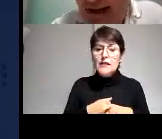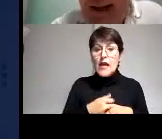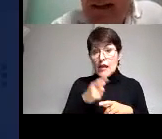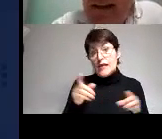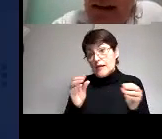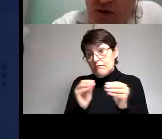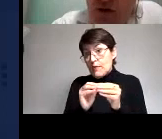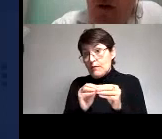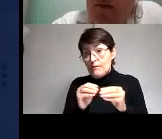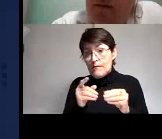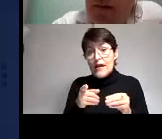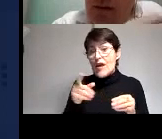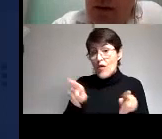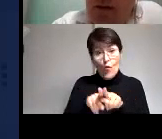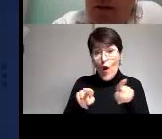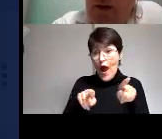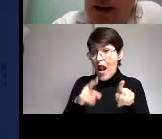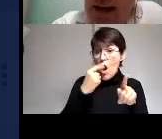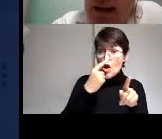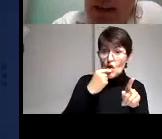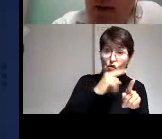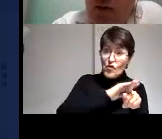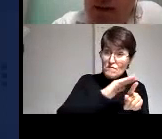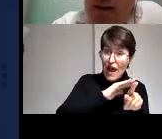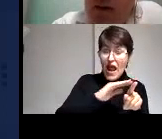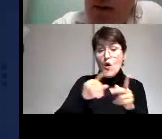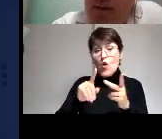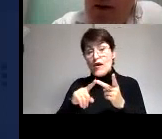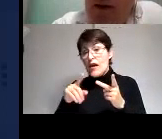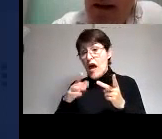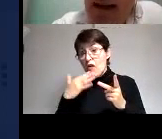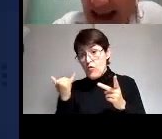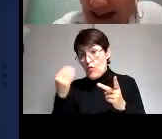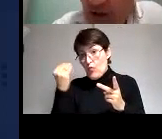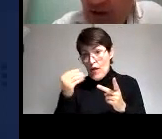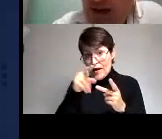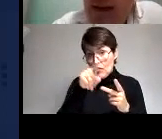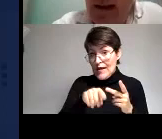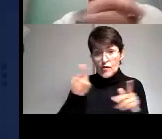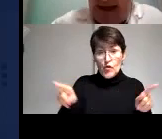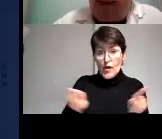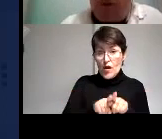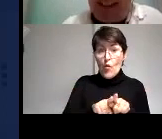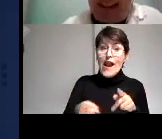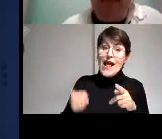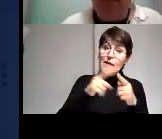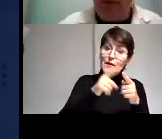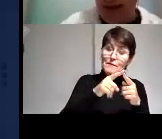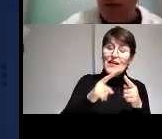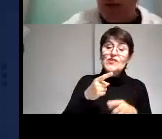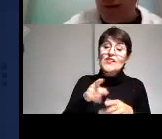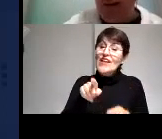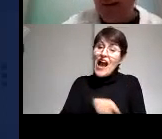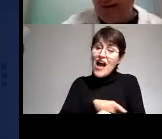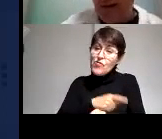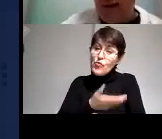que veis aquí, es decir, en rojo lo que nos vamos a encontrar son elementos con índice glucémico alto, elementos que ya están